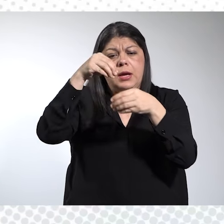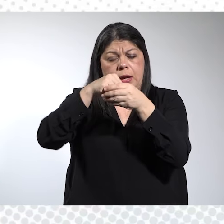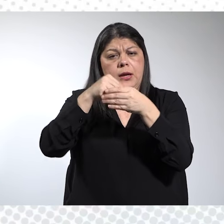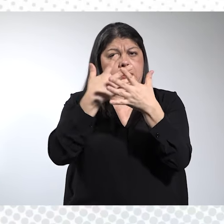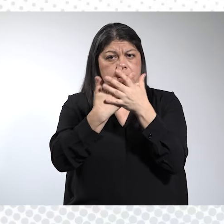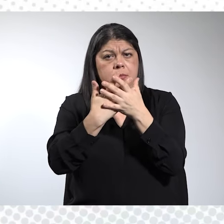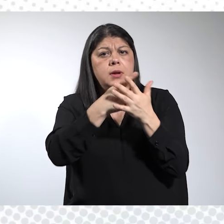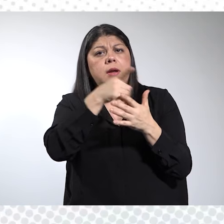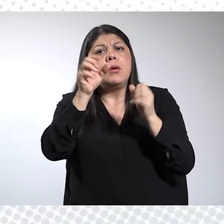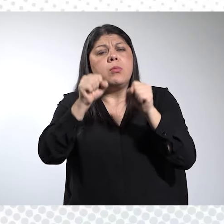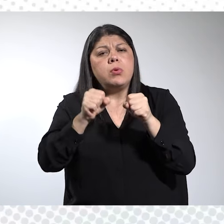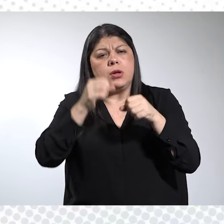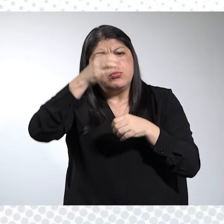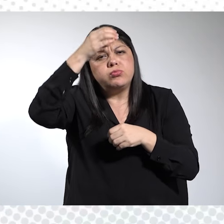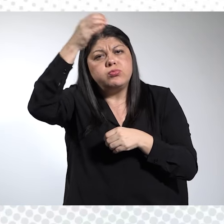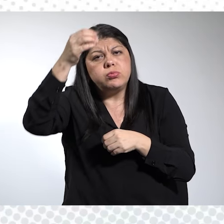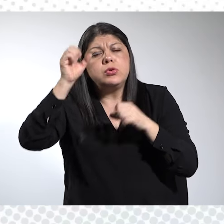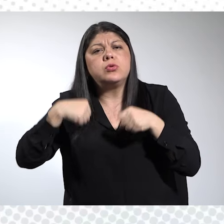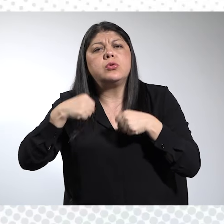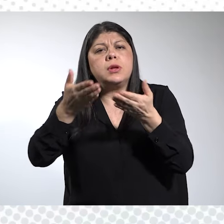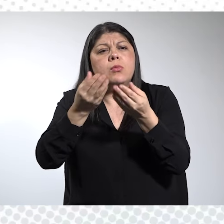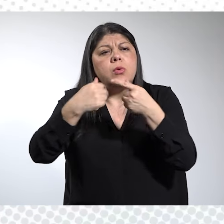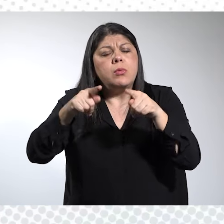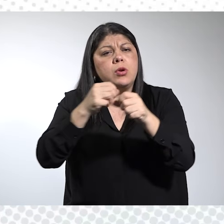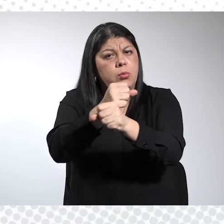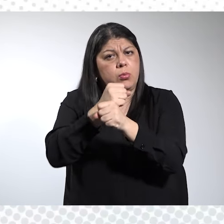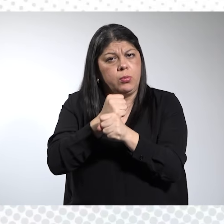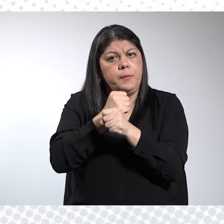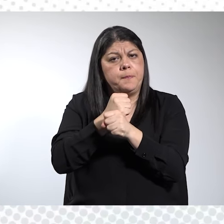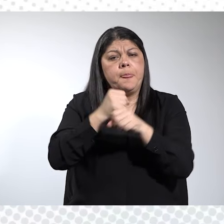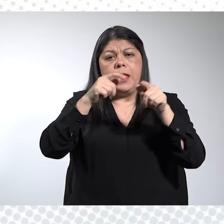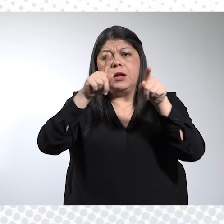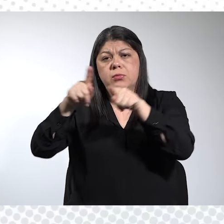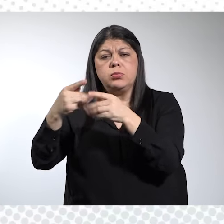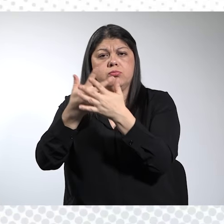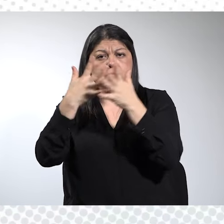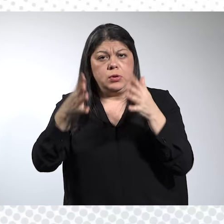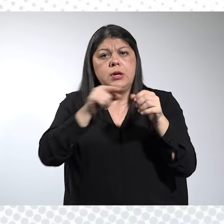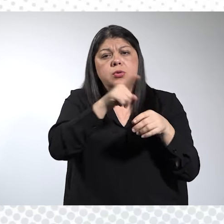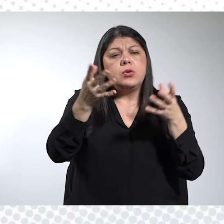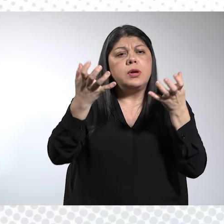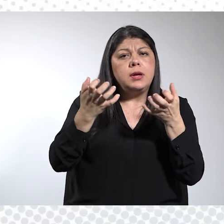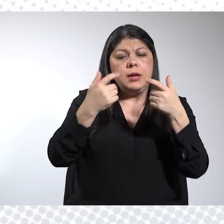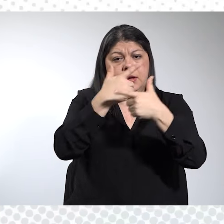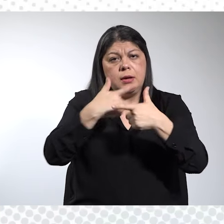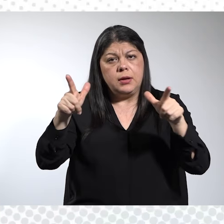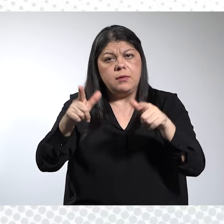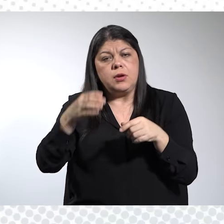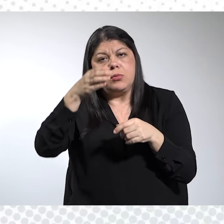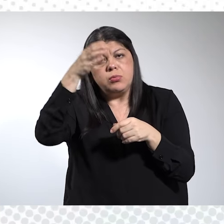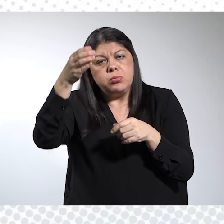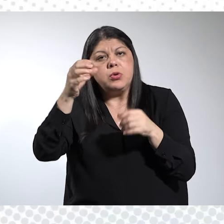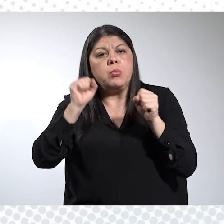dentro de las cárceles a que se culturicen y les vamos a dar la garantía a estas poblaciones a que si quieren tener libertad